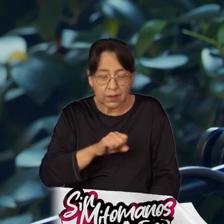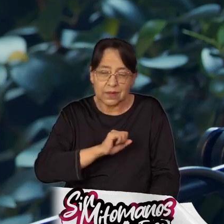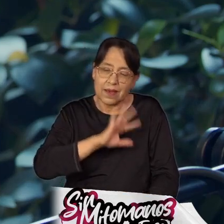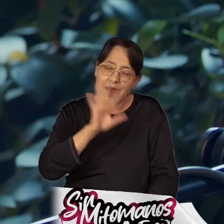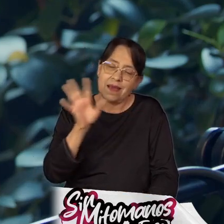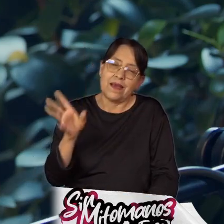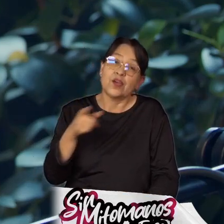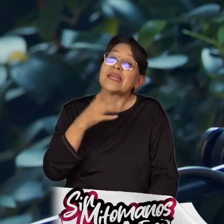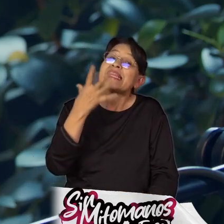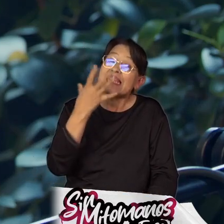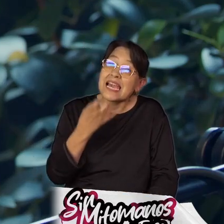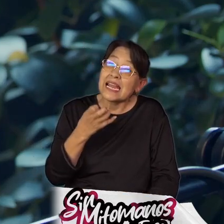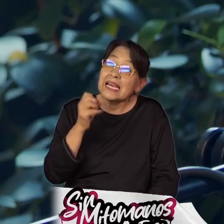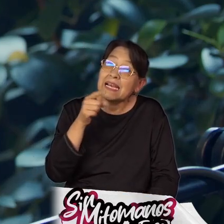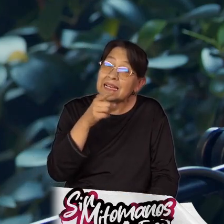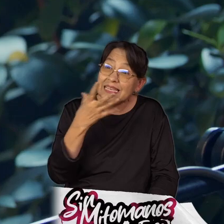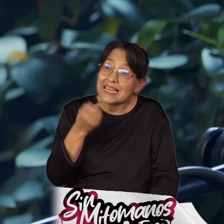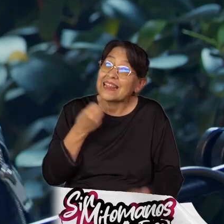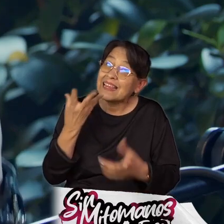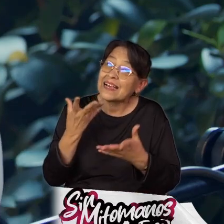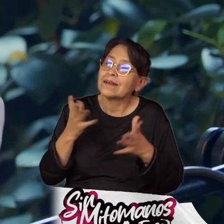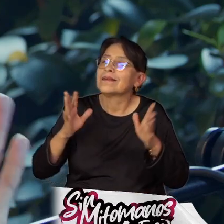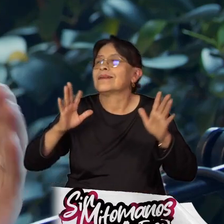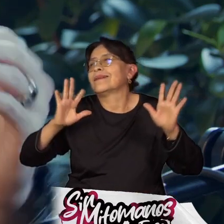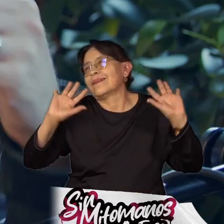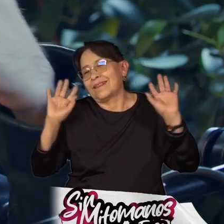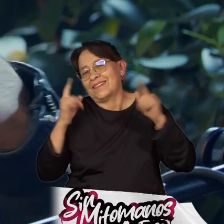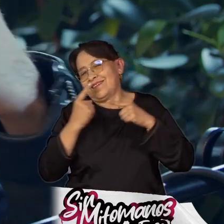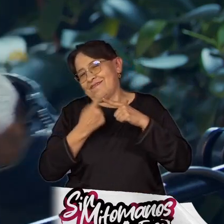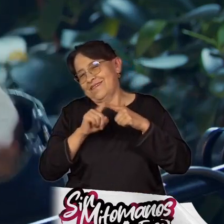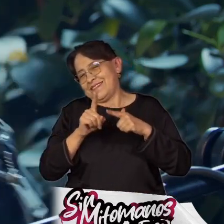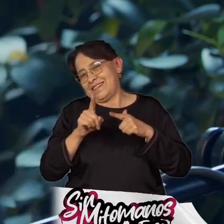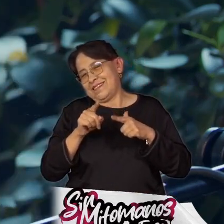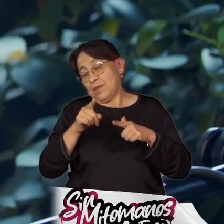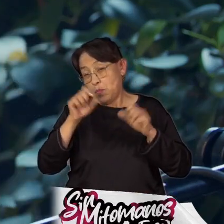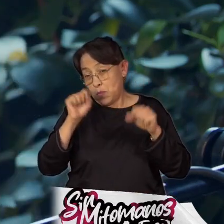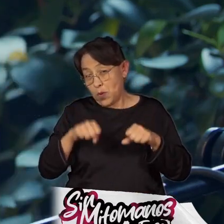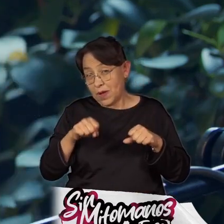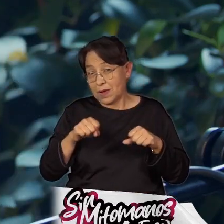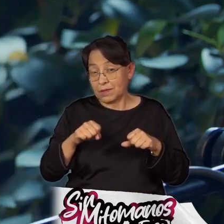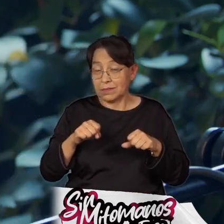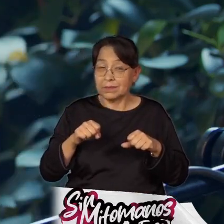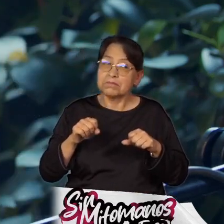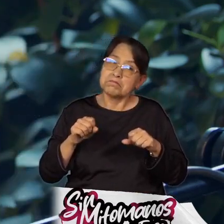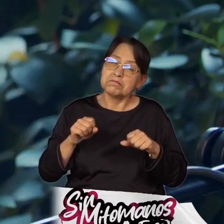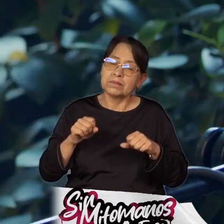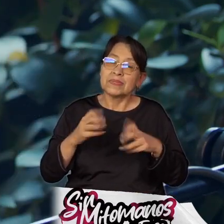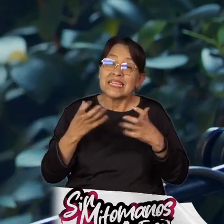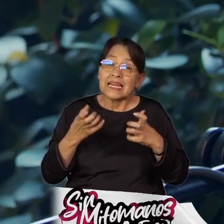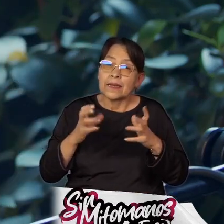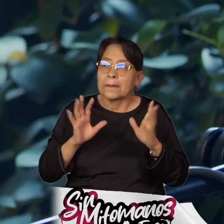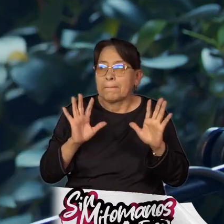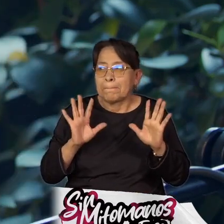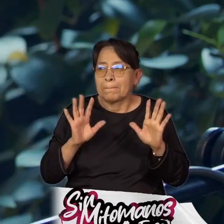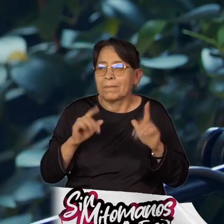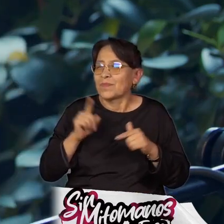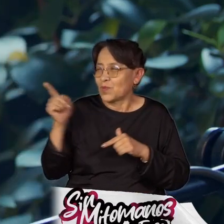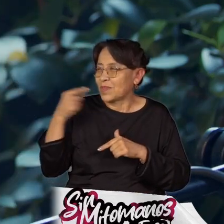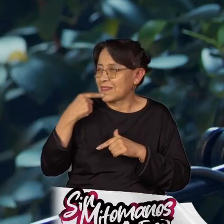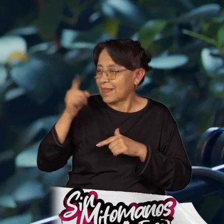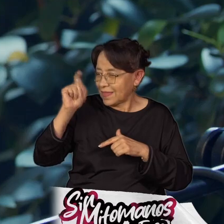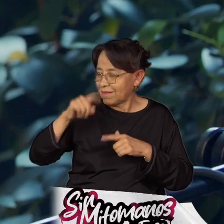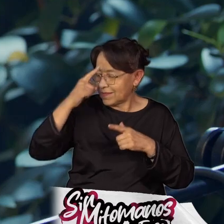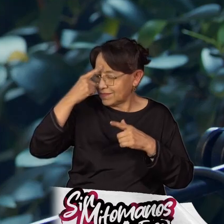dar. La pregunta es: ¿lo quieres dar? Yo no sé. Yo creo que hay un asunto que tenemos que mirar, porque tú dijiste algo: un